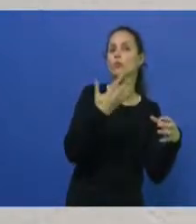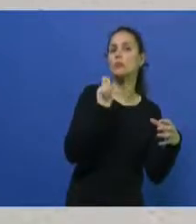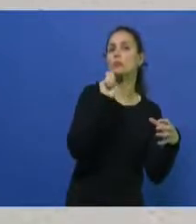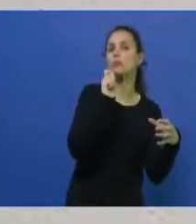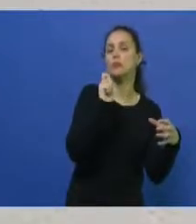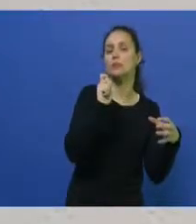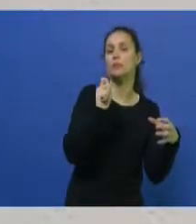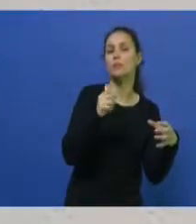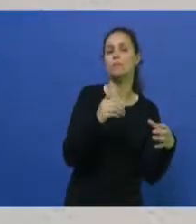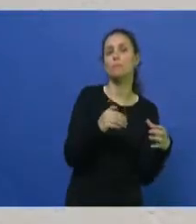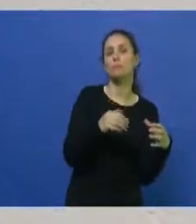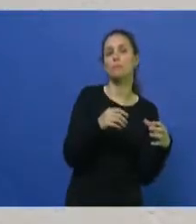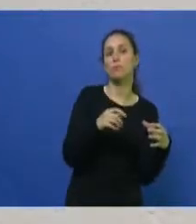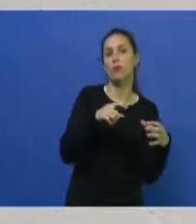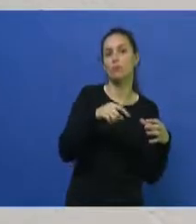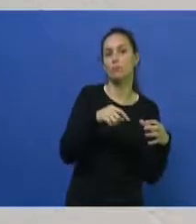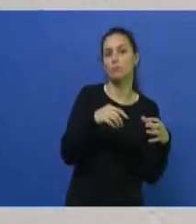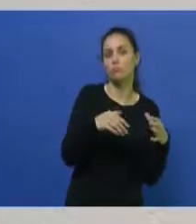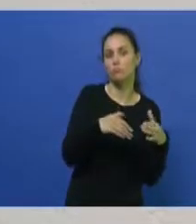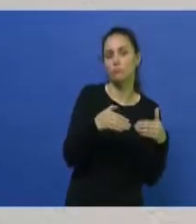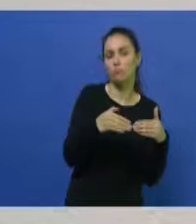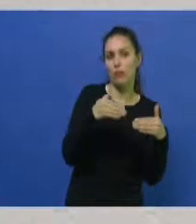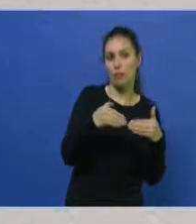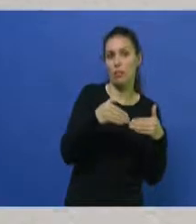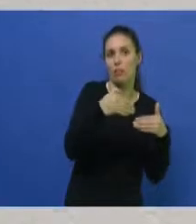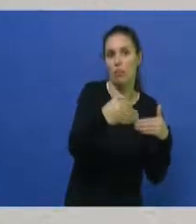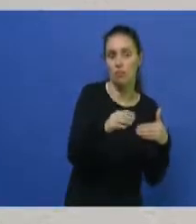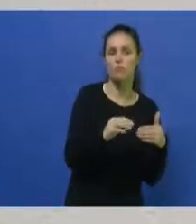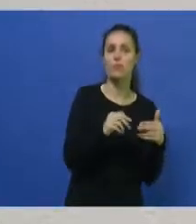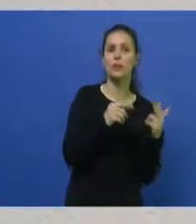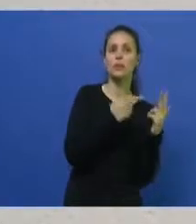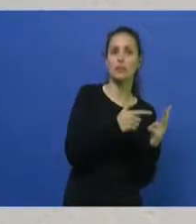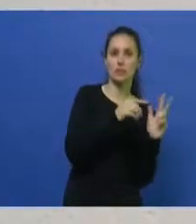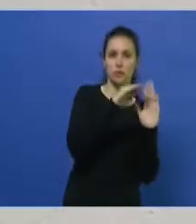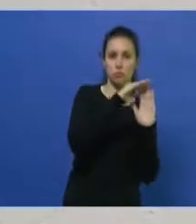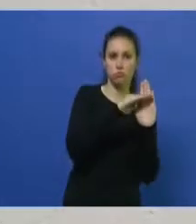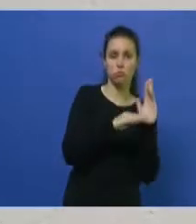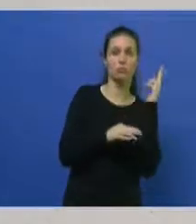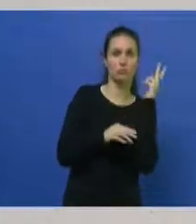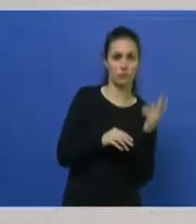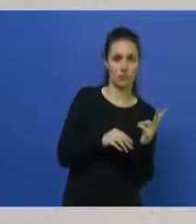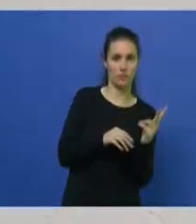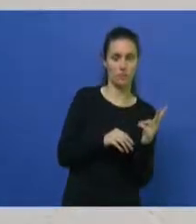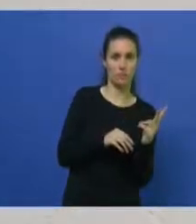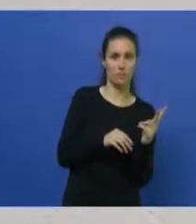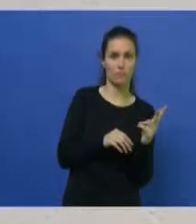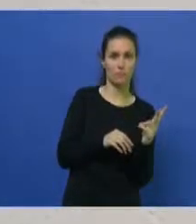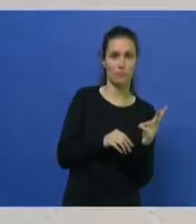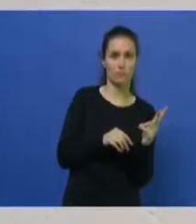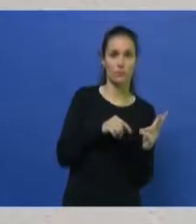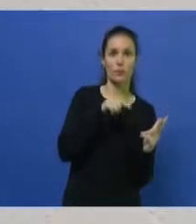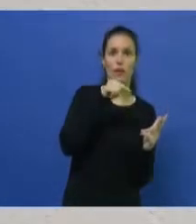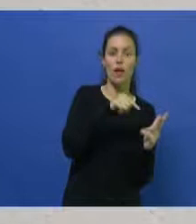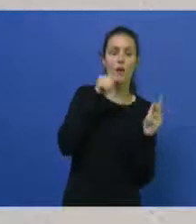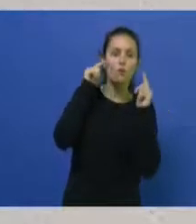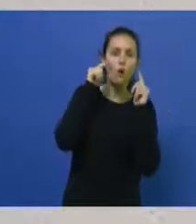octubre, noviembre y diciembre, 3 ejes que van a ser las prioridades sobre las cuales se va a concentrar la gestión y